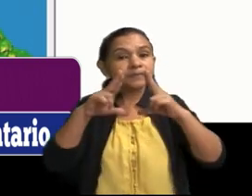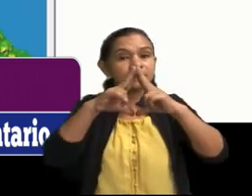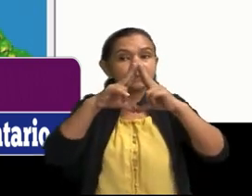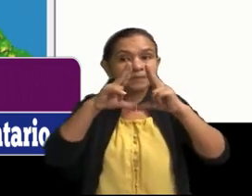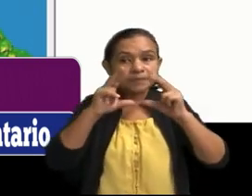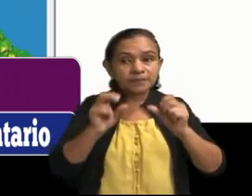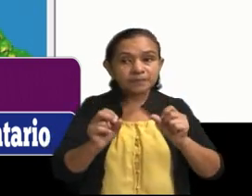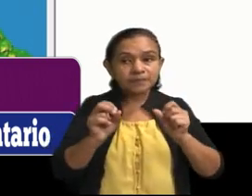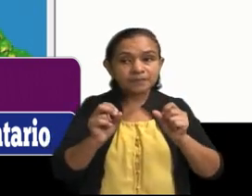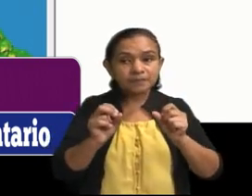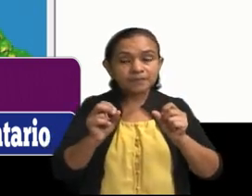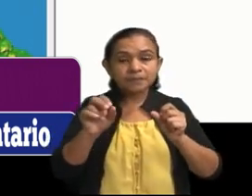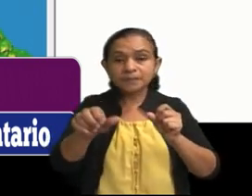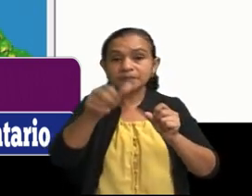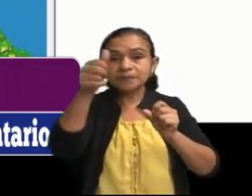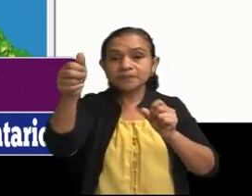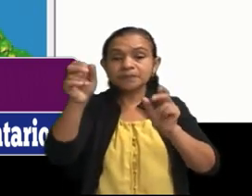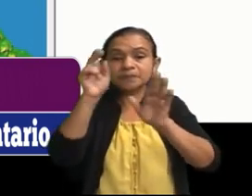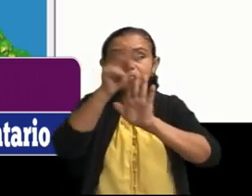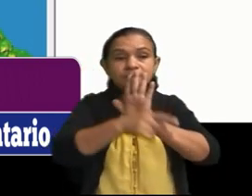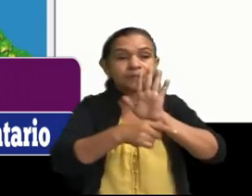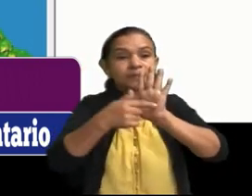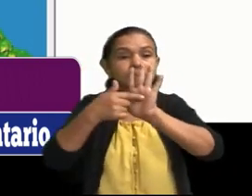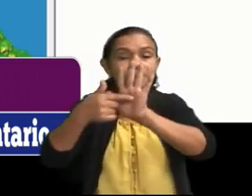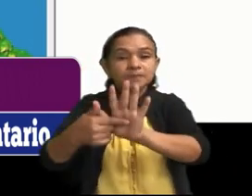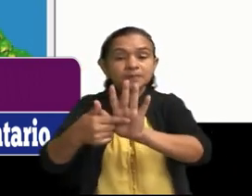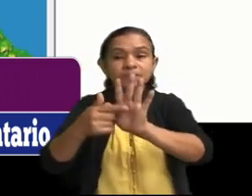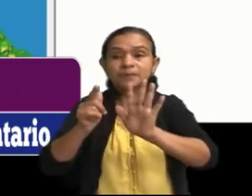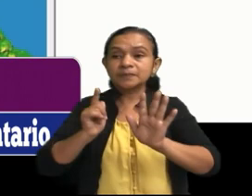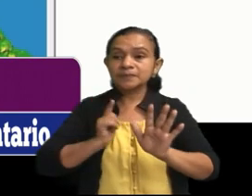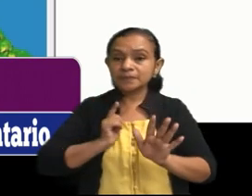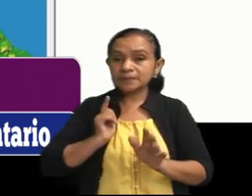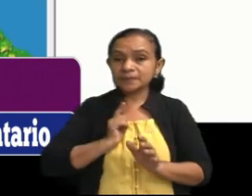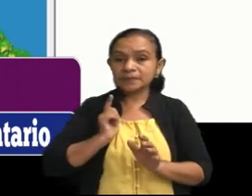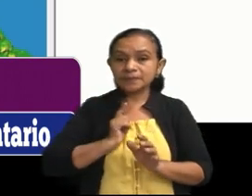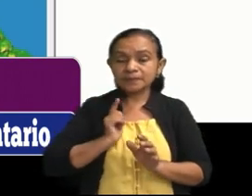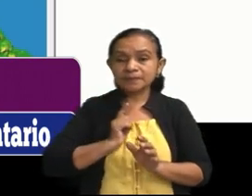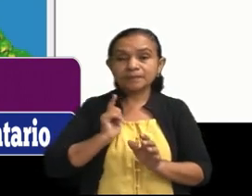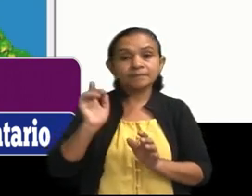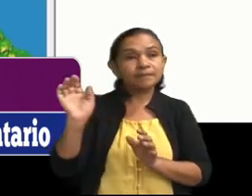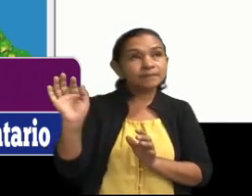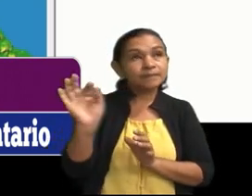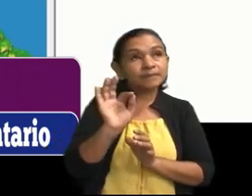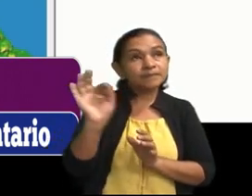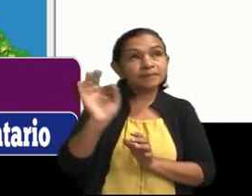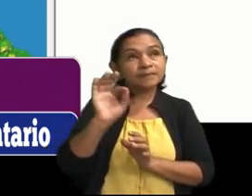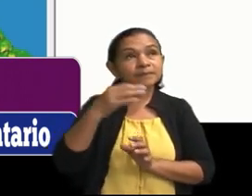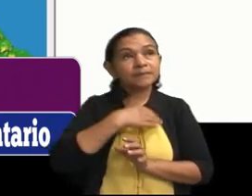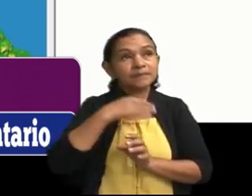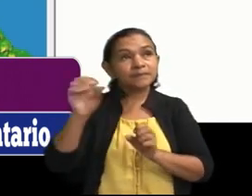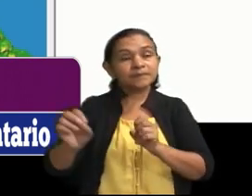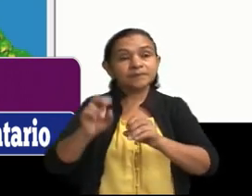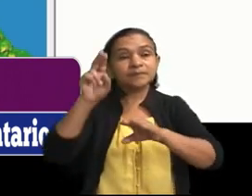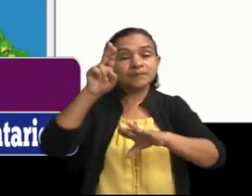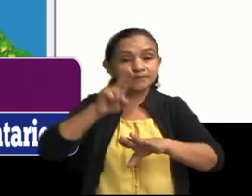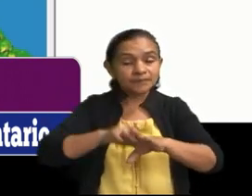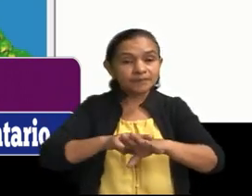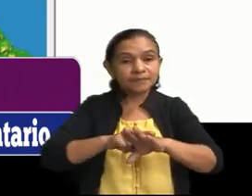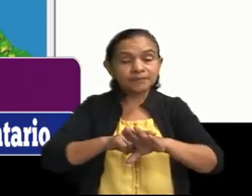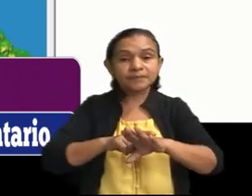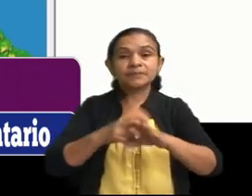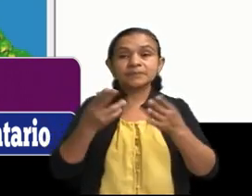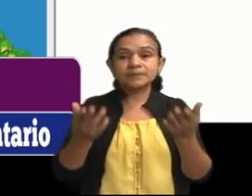el ejemplo para los demás países. Aquí ya tenemos un sistema nacional de alerta de tsunami desde el